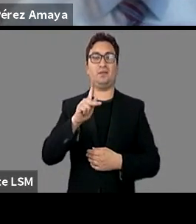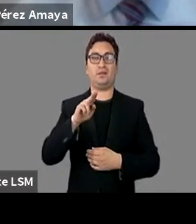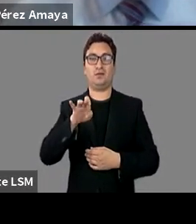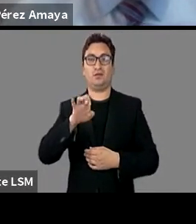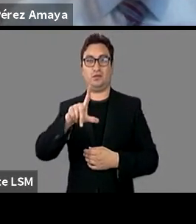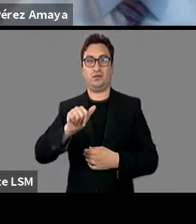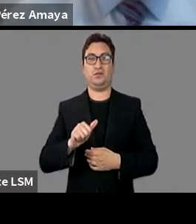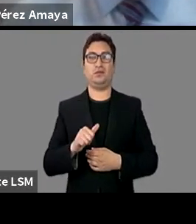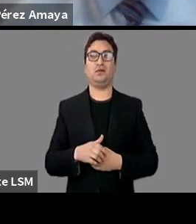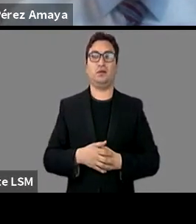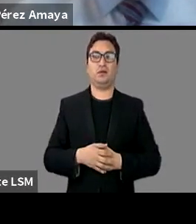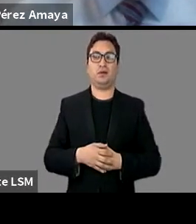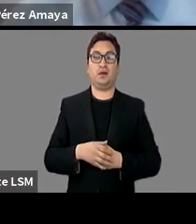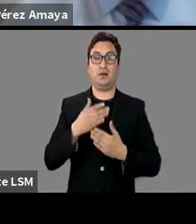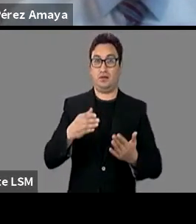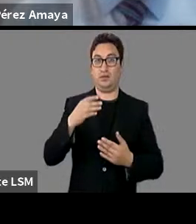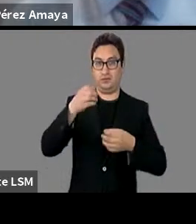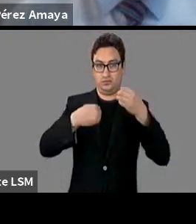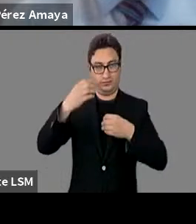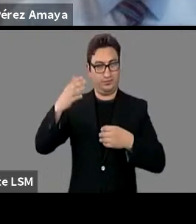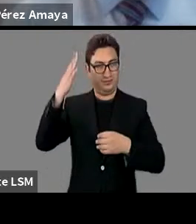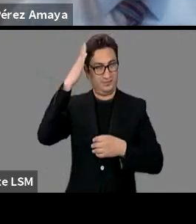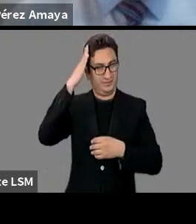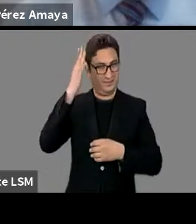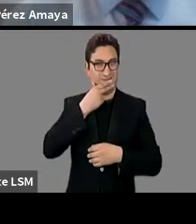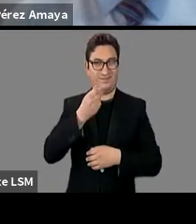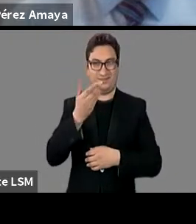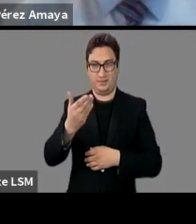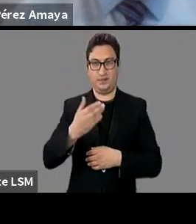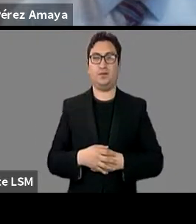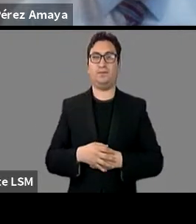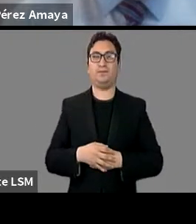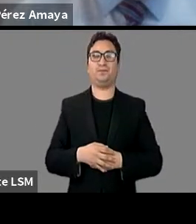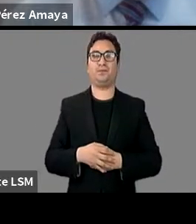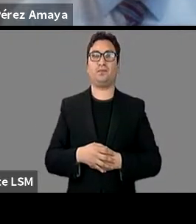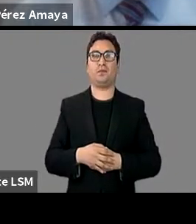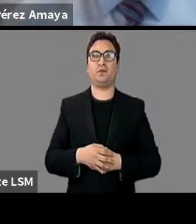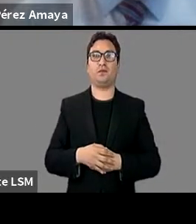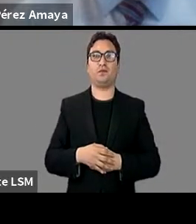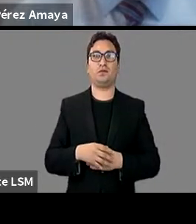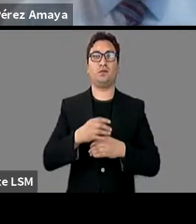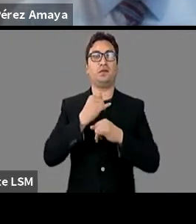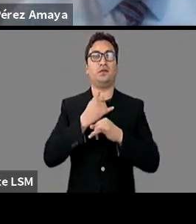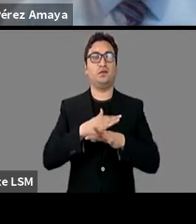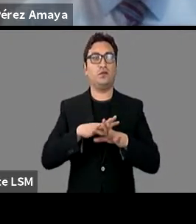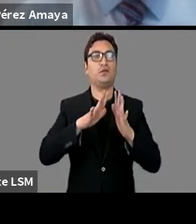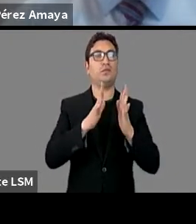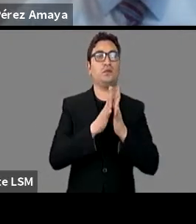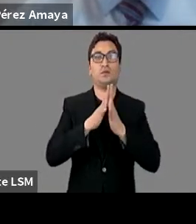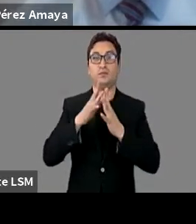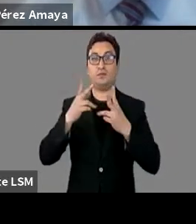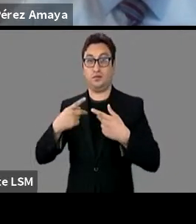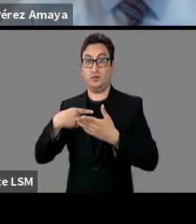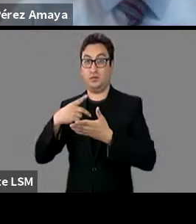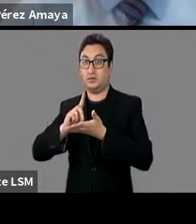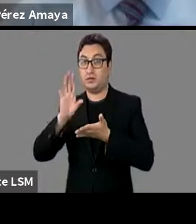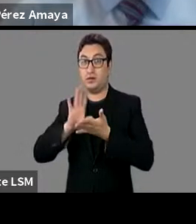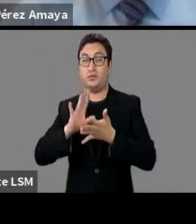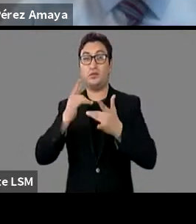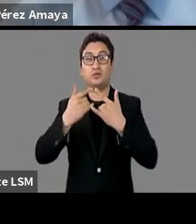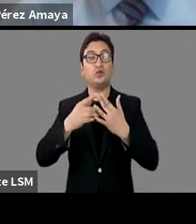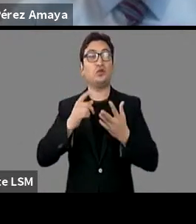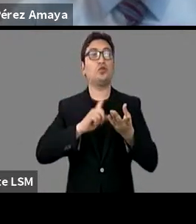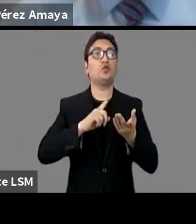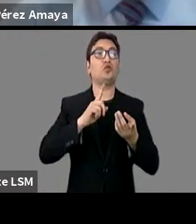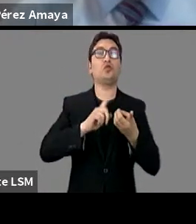estadísticos relacionados con sentencias en las que participa o interviene una persona con discapacidad en el Poder Judicial de la Ciudad